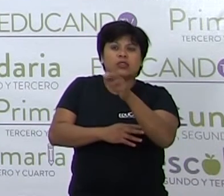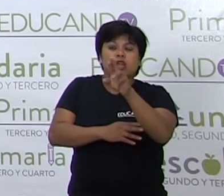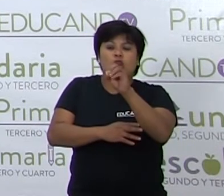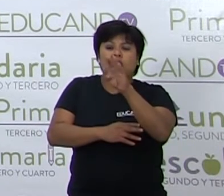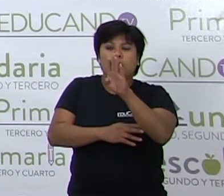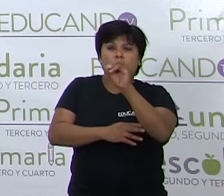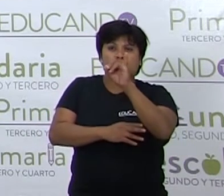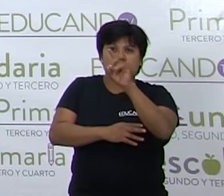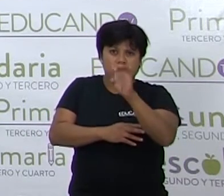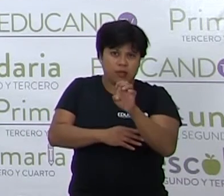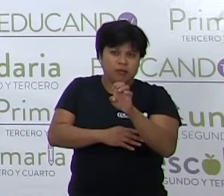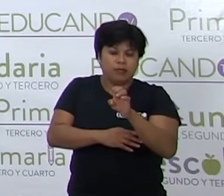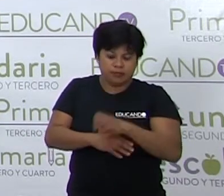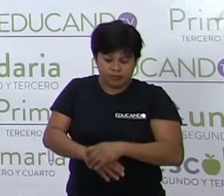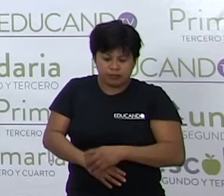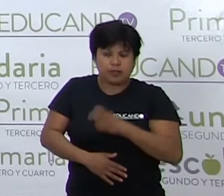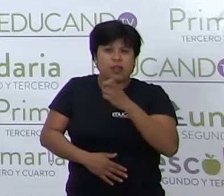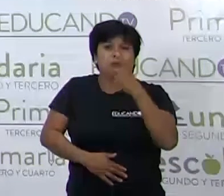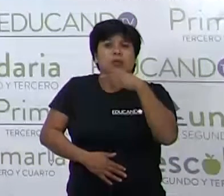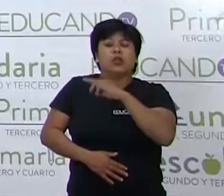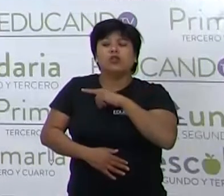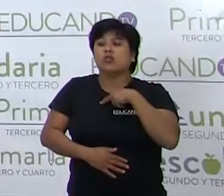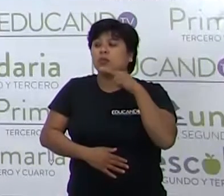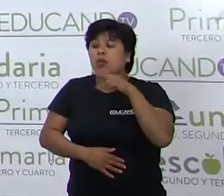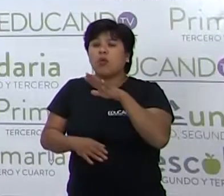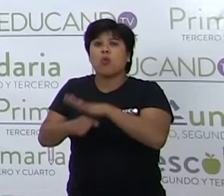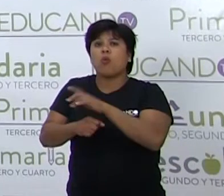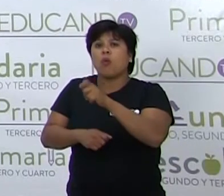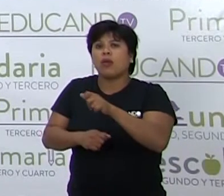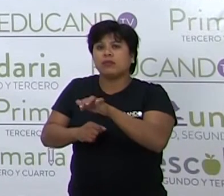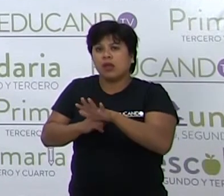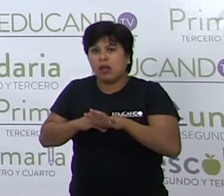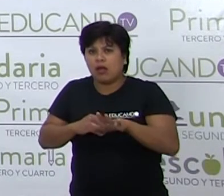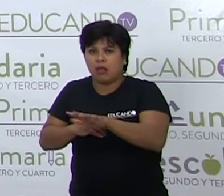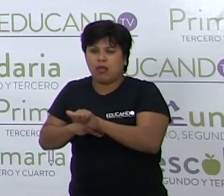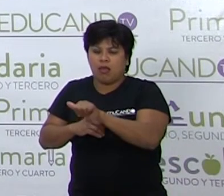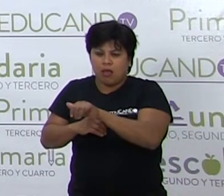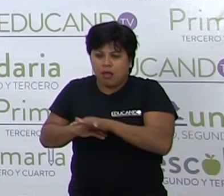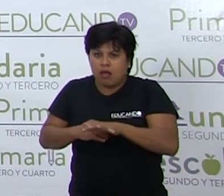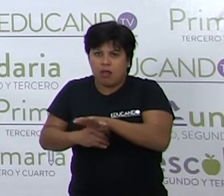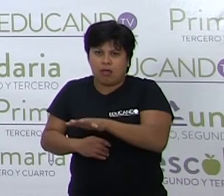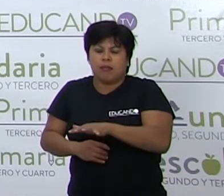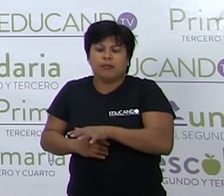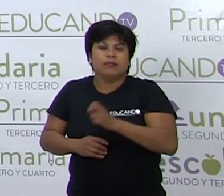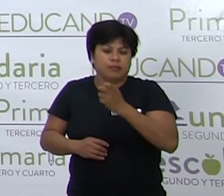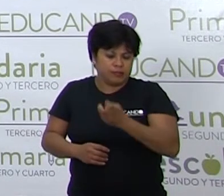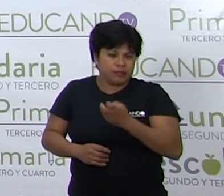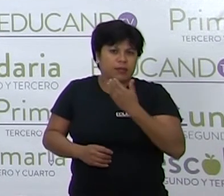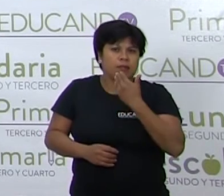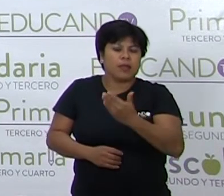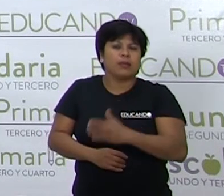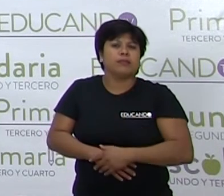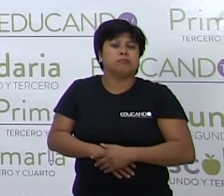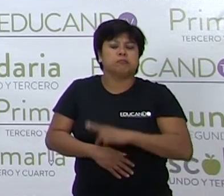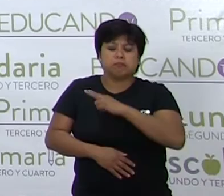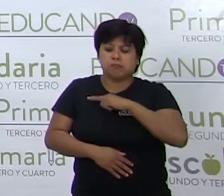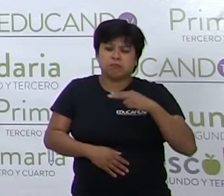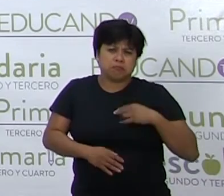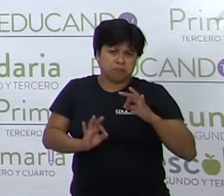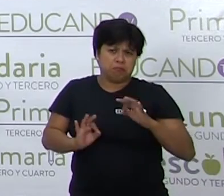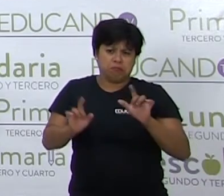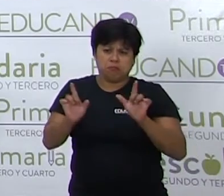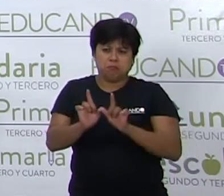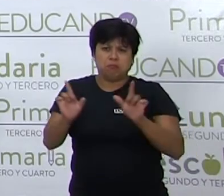establecer su el área de esta figura y bien una vez que tengo que